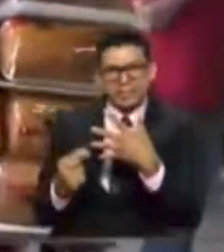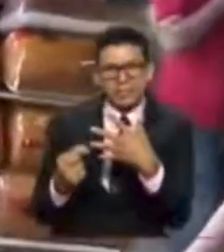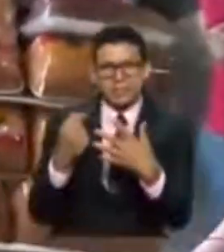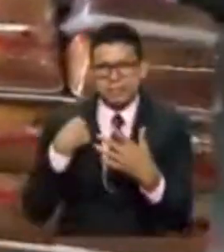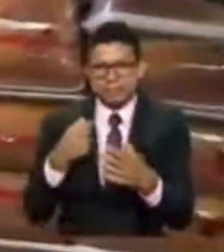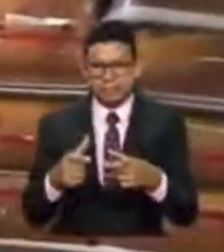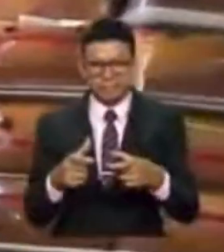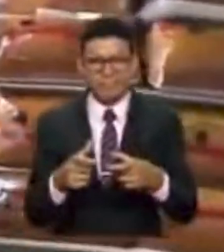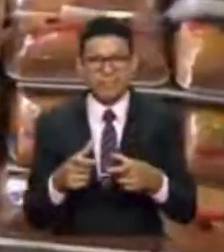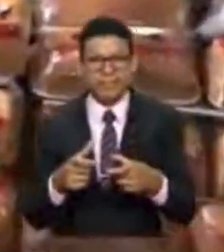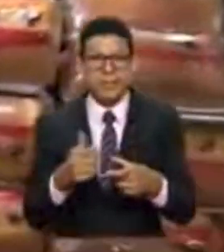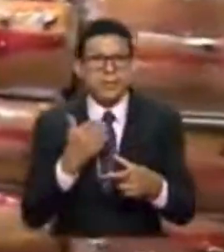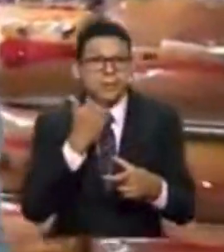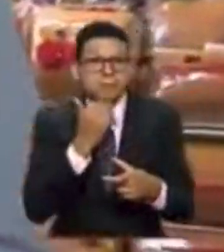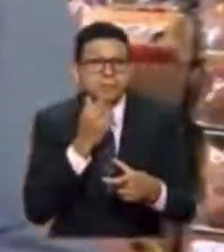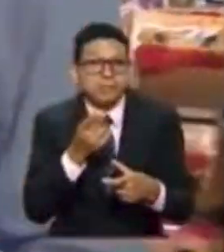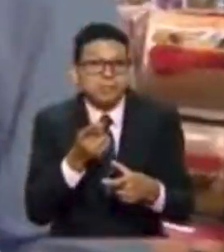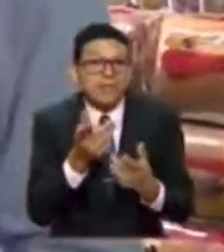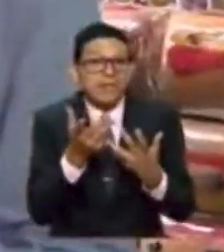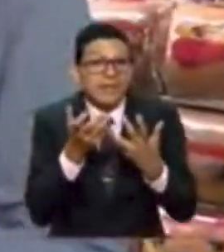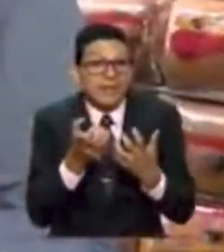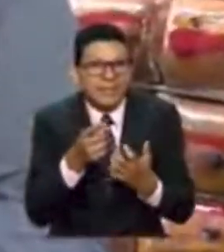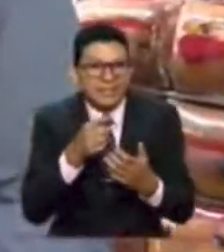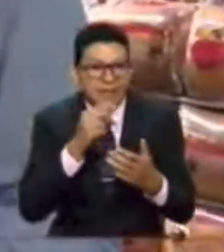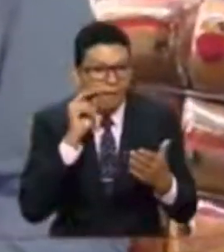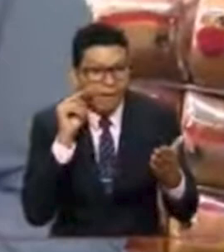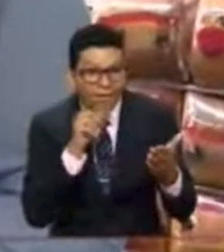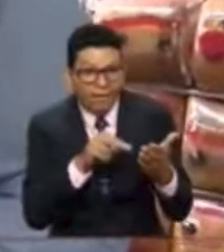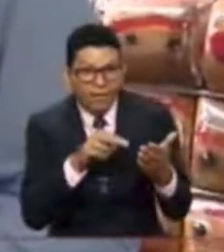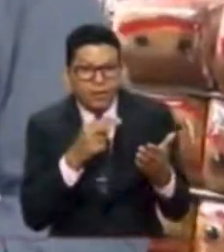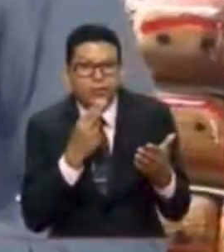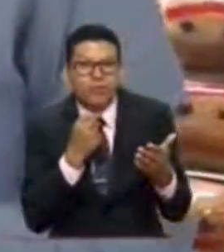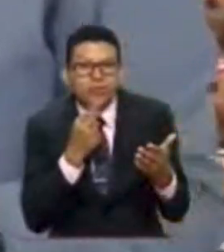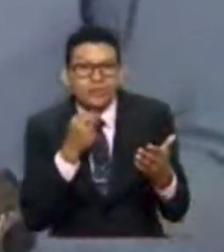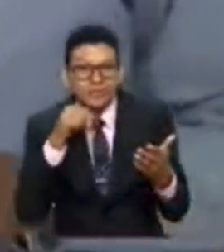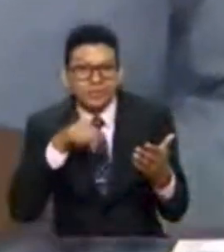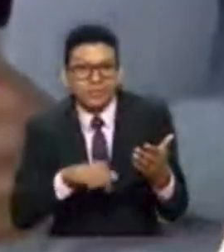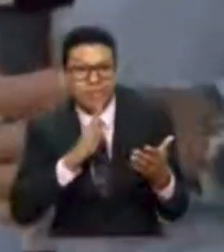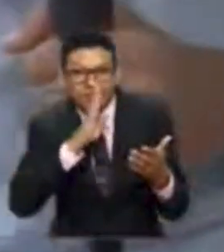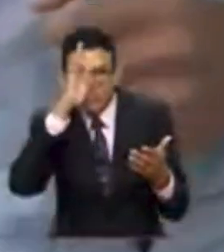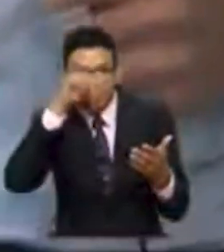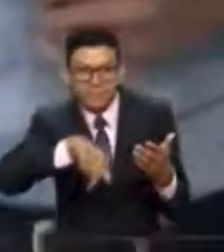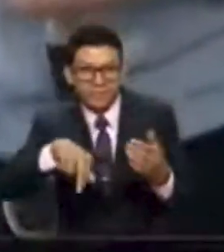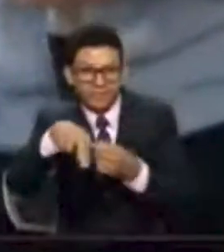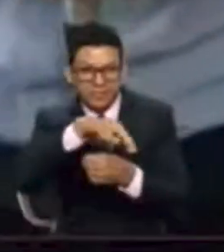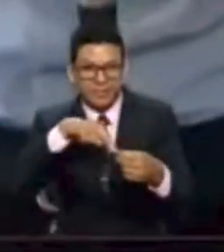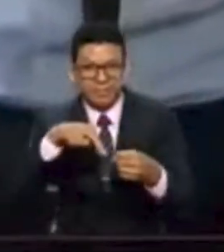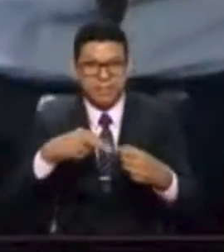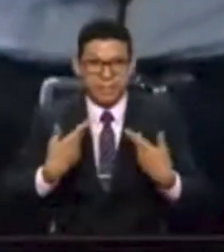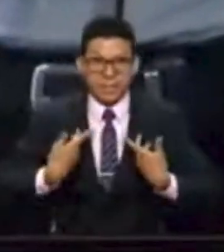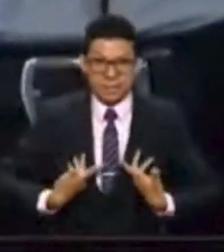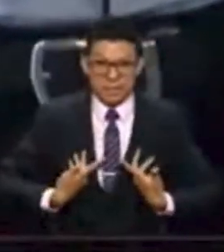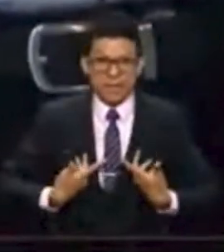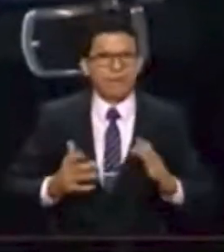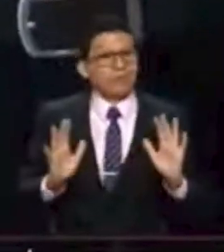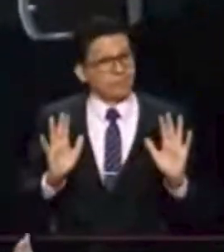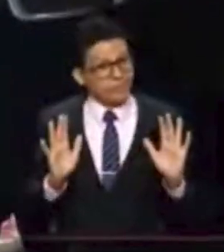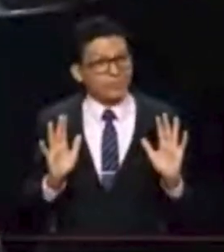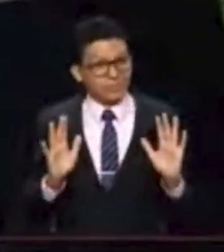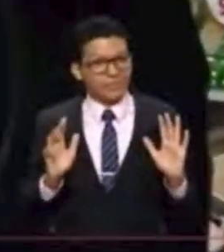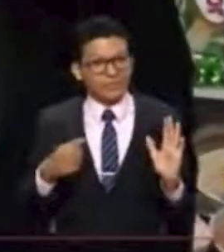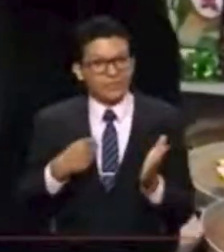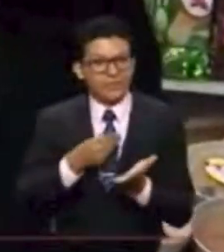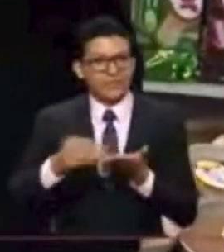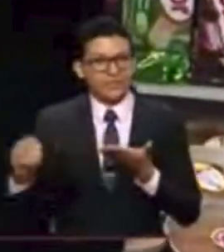tengo en la mano. No sé si ustedes se antojan viendo todos estos dulces típicos de nuestra región. Yo por lo menos aquí, por supuesto,